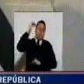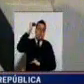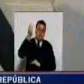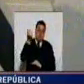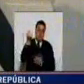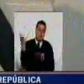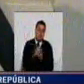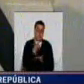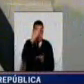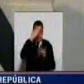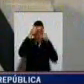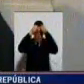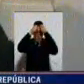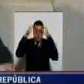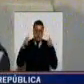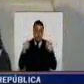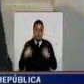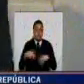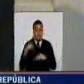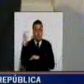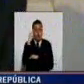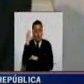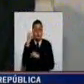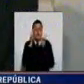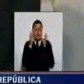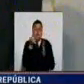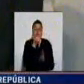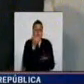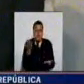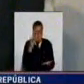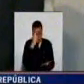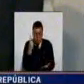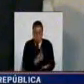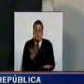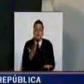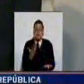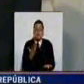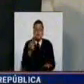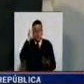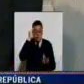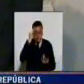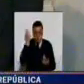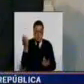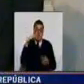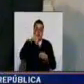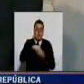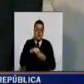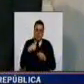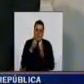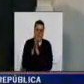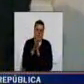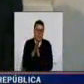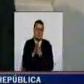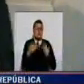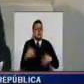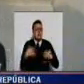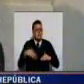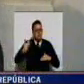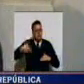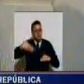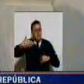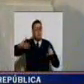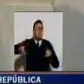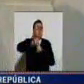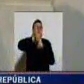Estado? ¿No era su deber cortar por lo sano e impedir que esta colusión de la que estoy hablando se desarrollara hasta tener